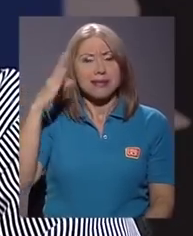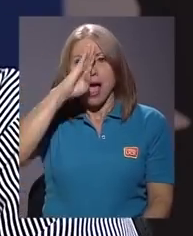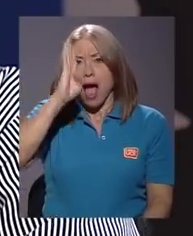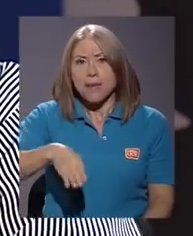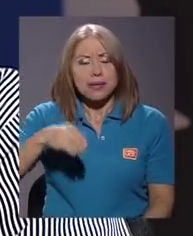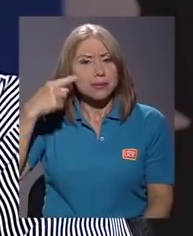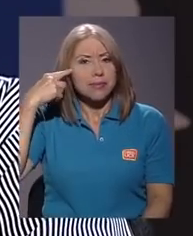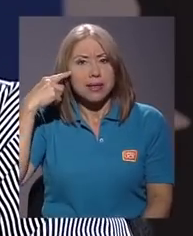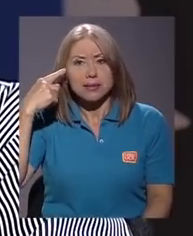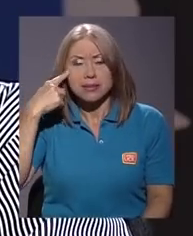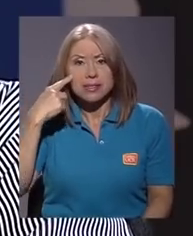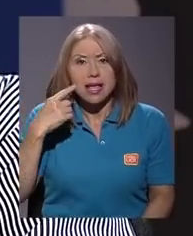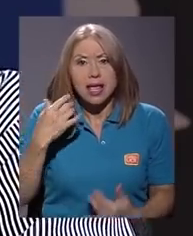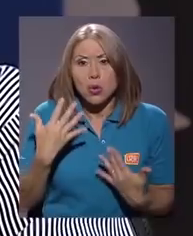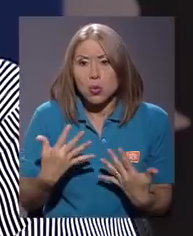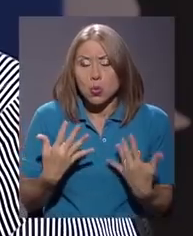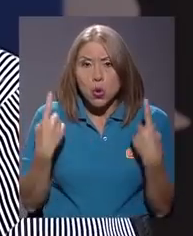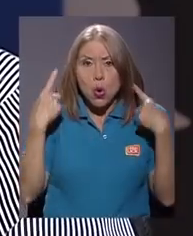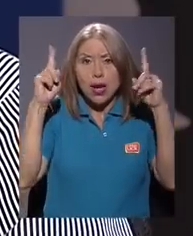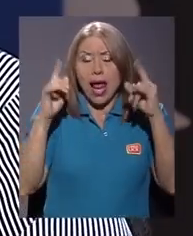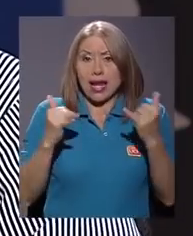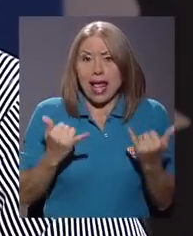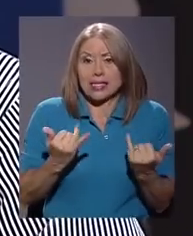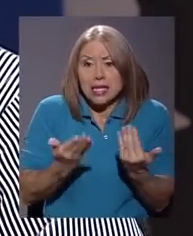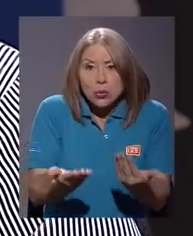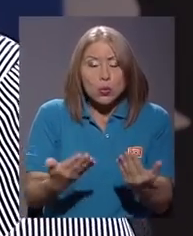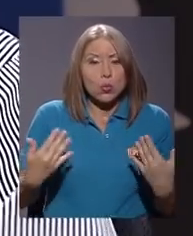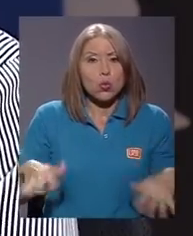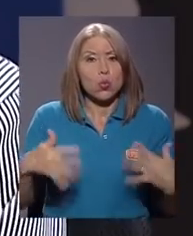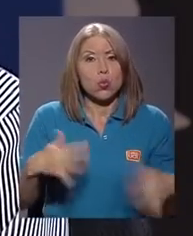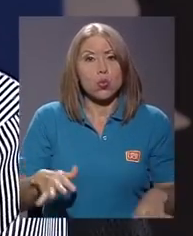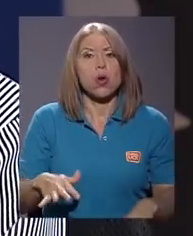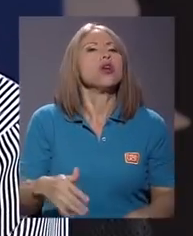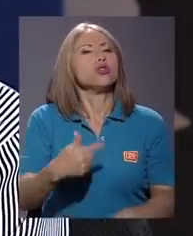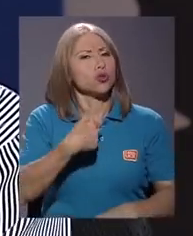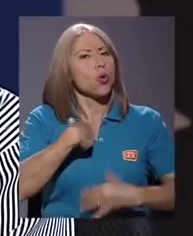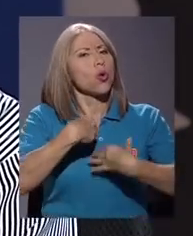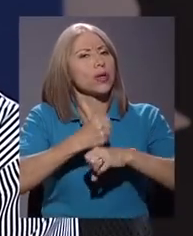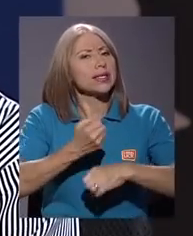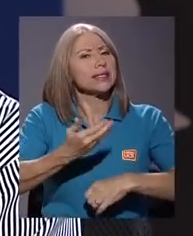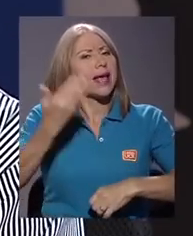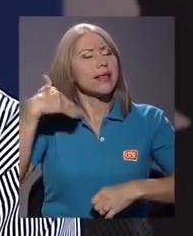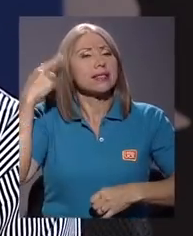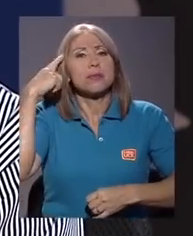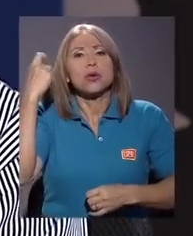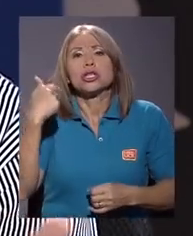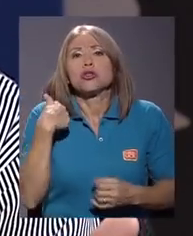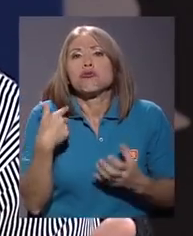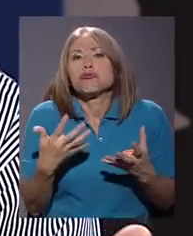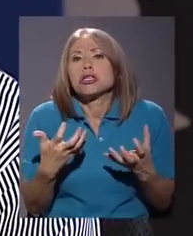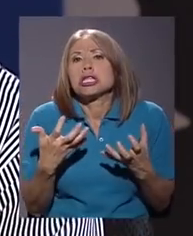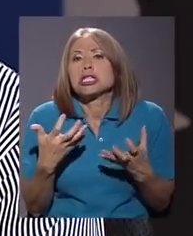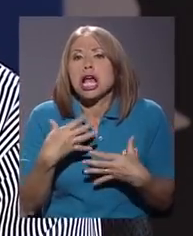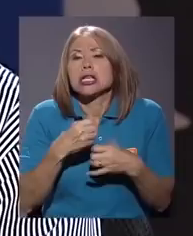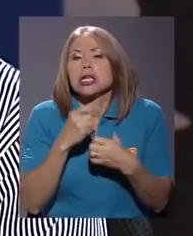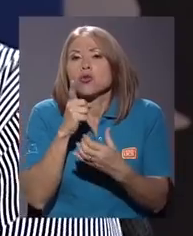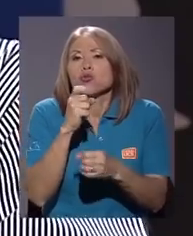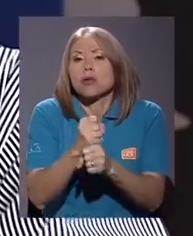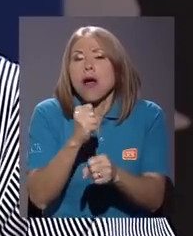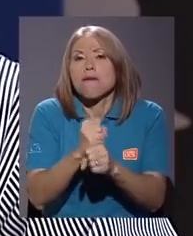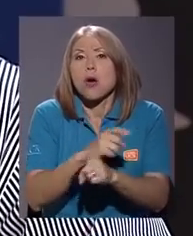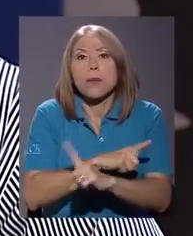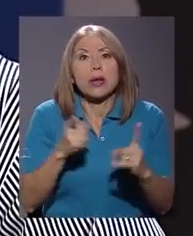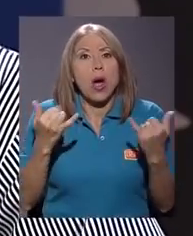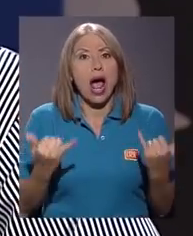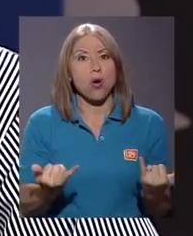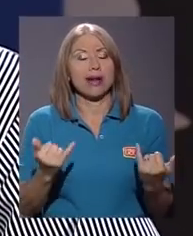ser lo que es hoy Yo lo lo hice porque me dieron ganas de de hacer un aporte y ahora es un proyecto mucho más grande